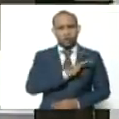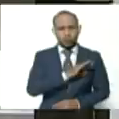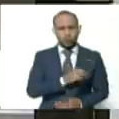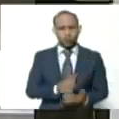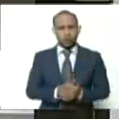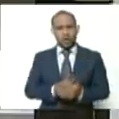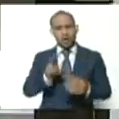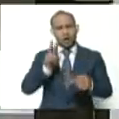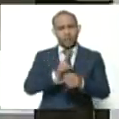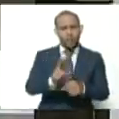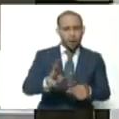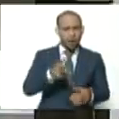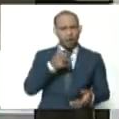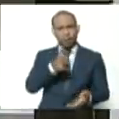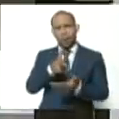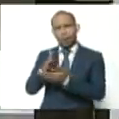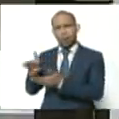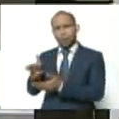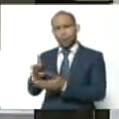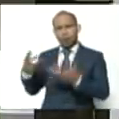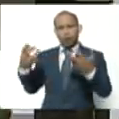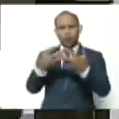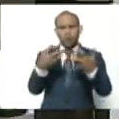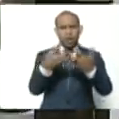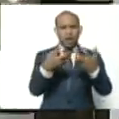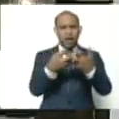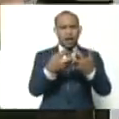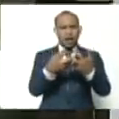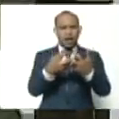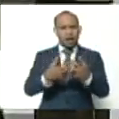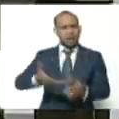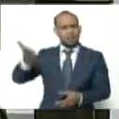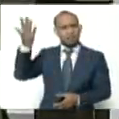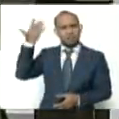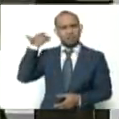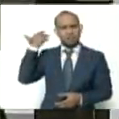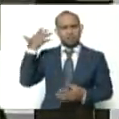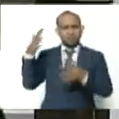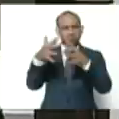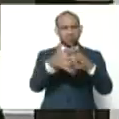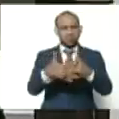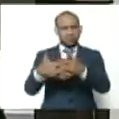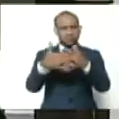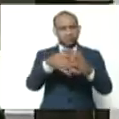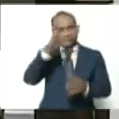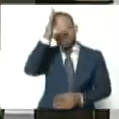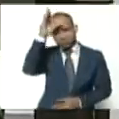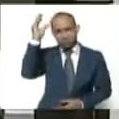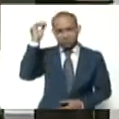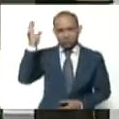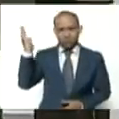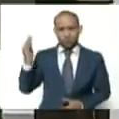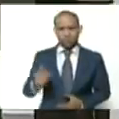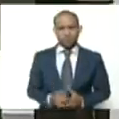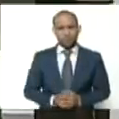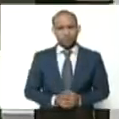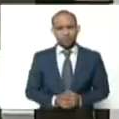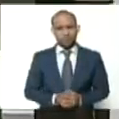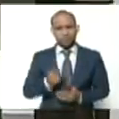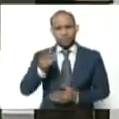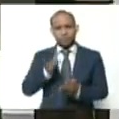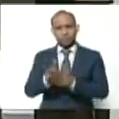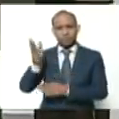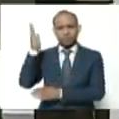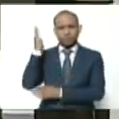y tiroteado por la guerra inclemente del pasado gobierno de Estados Unidos de Donald Trump, por sus